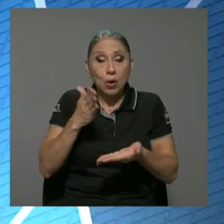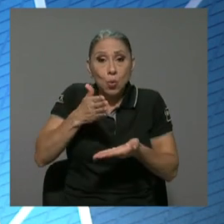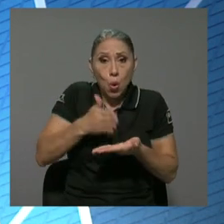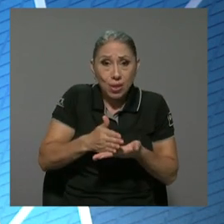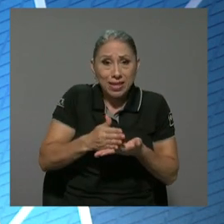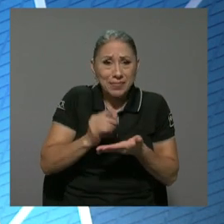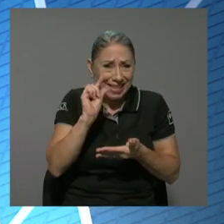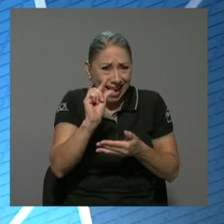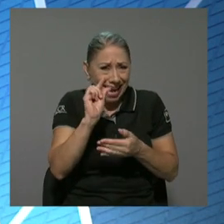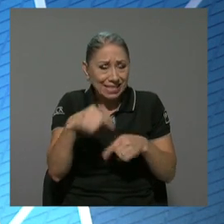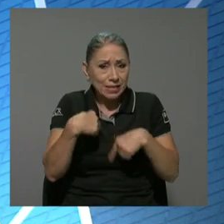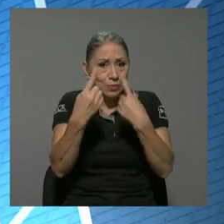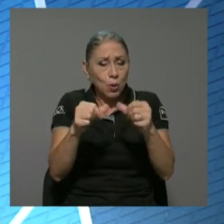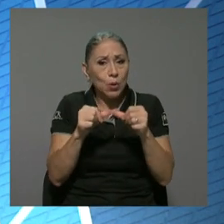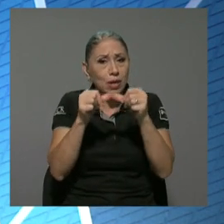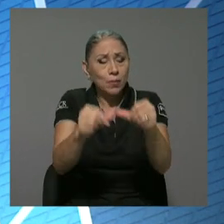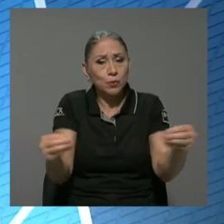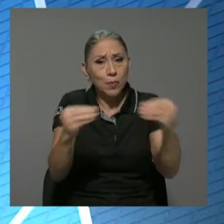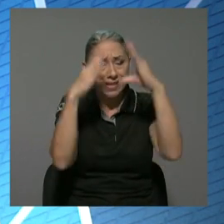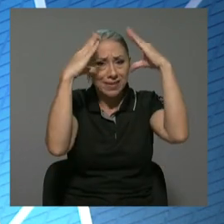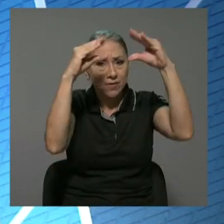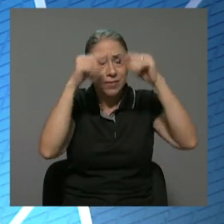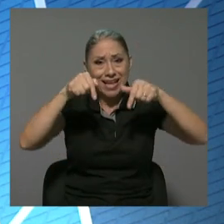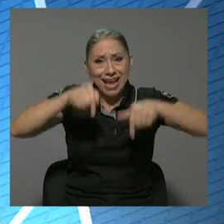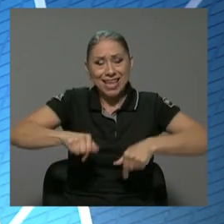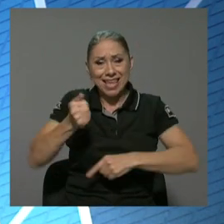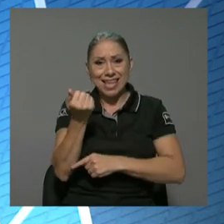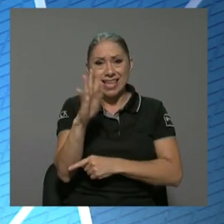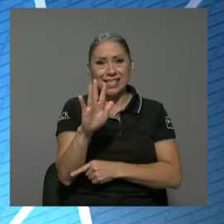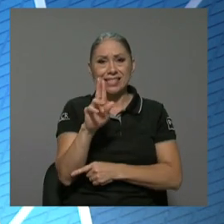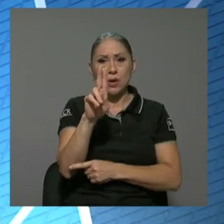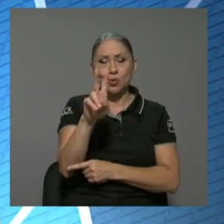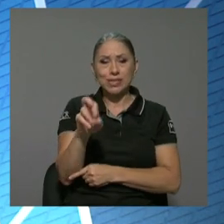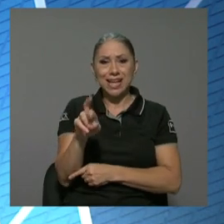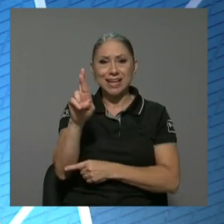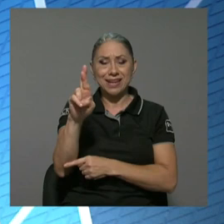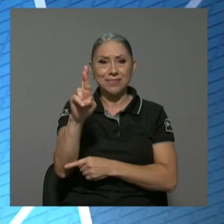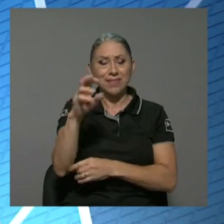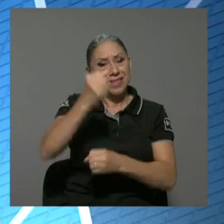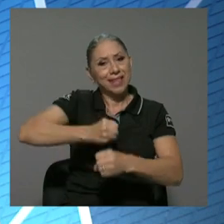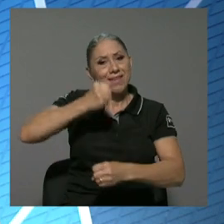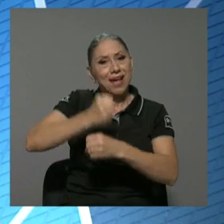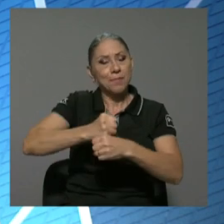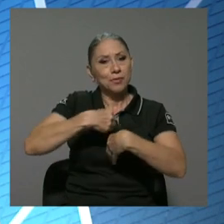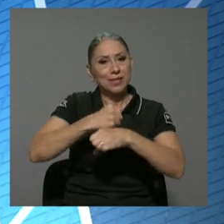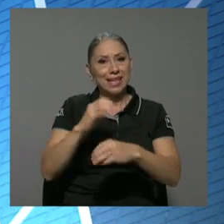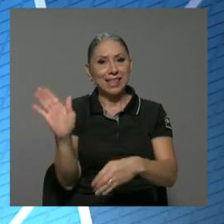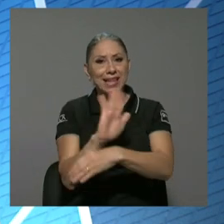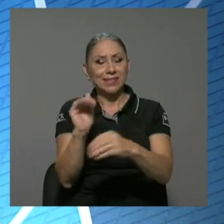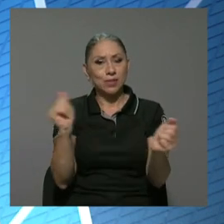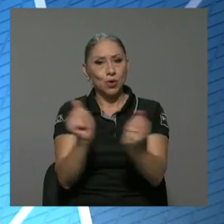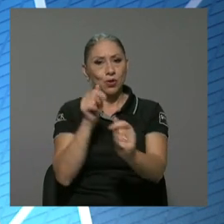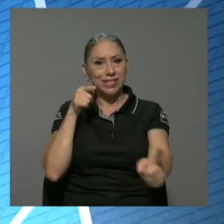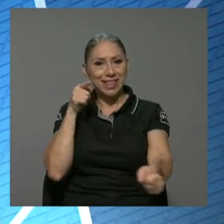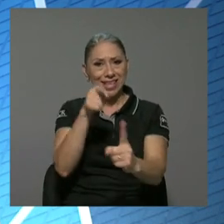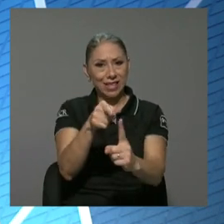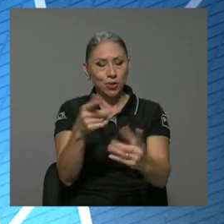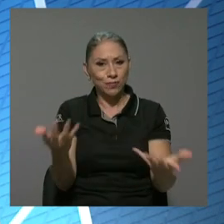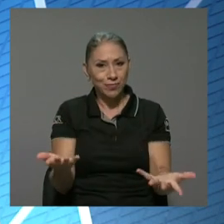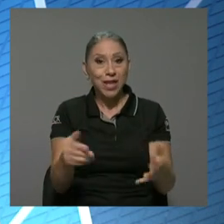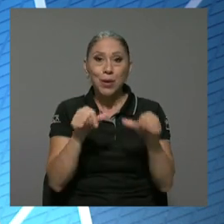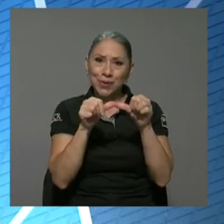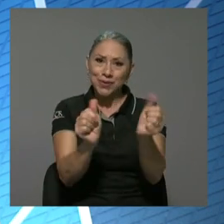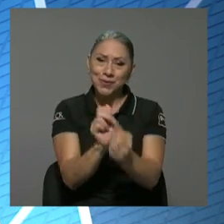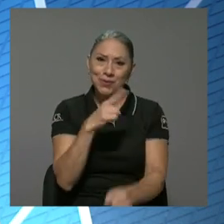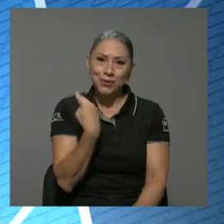pero ya casi volvemos con más aquí en 15 UCR, en donde trabajamos para hacer televisión con sentido. Así es que quédese